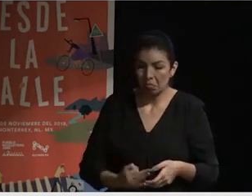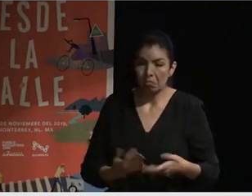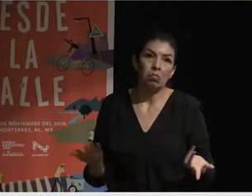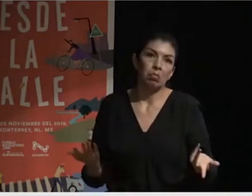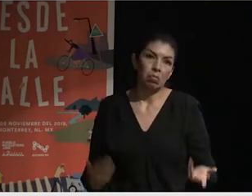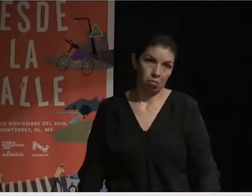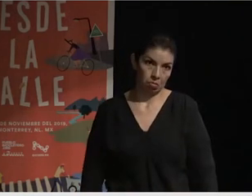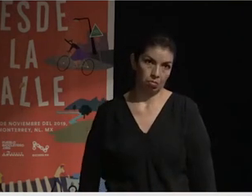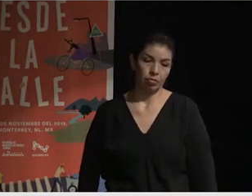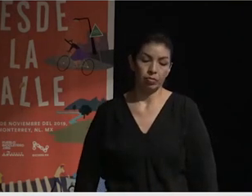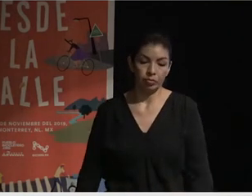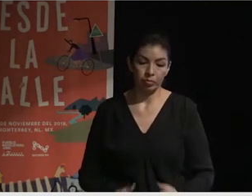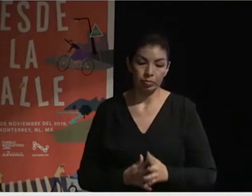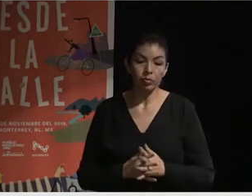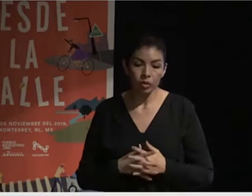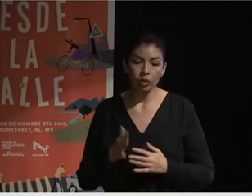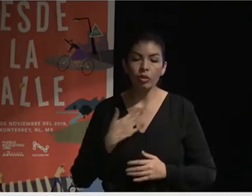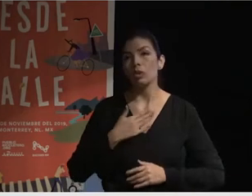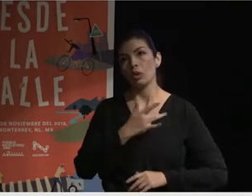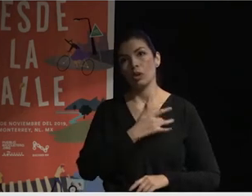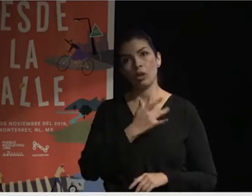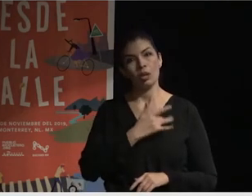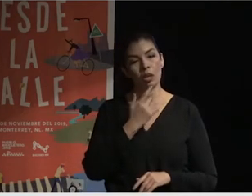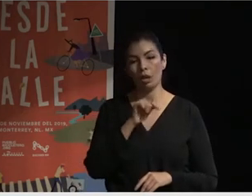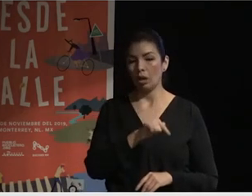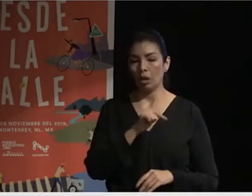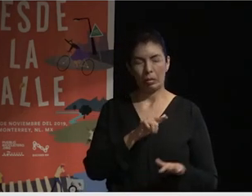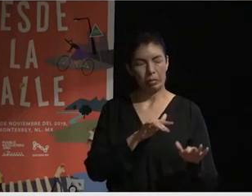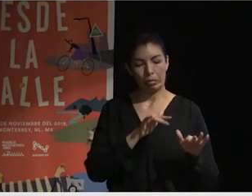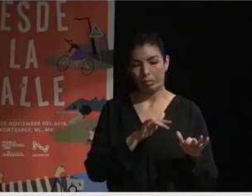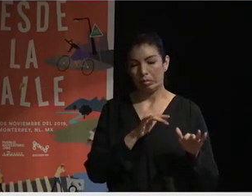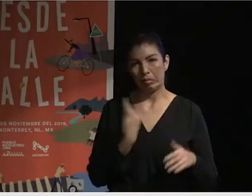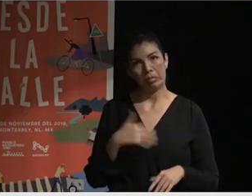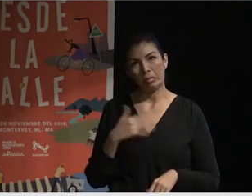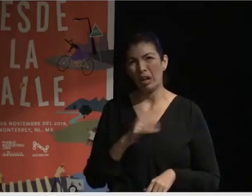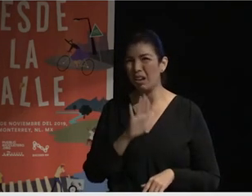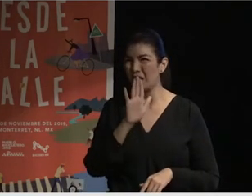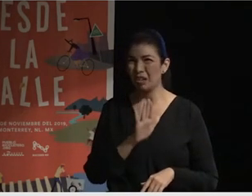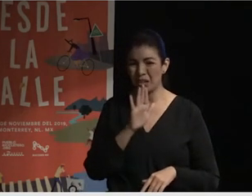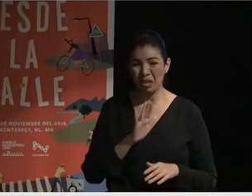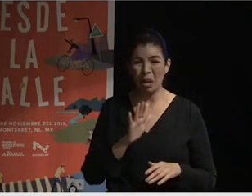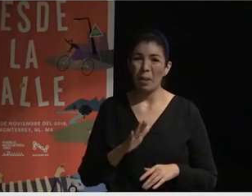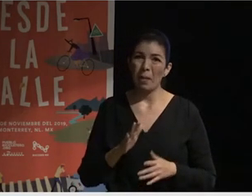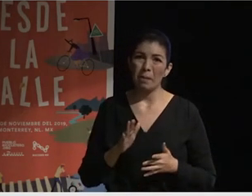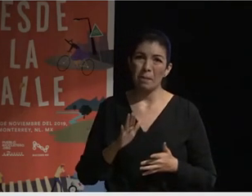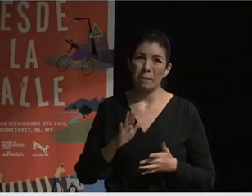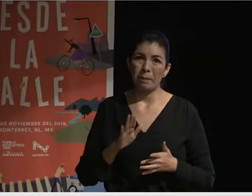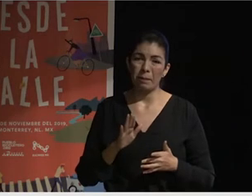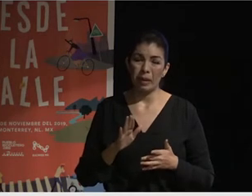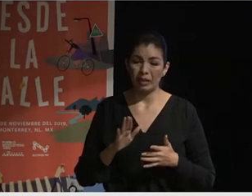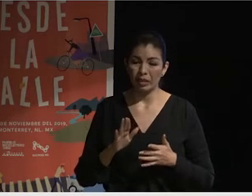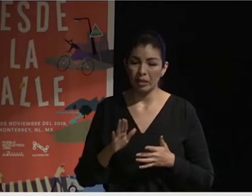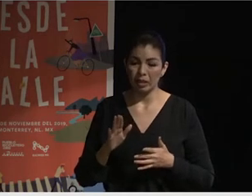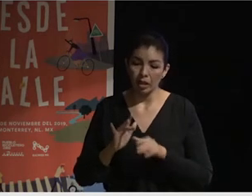¿no? De veras es impresionante cómo se usó así la estrategia de los artistas para pacificar esa zona.